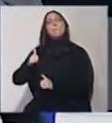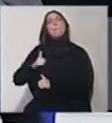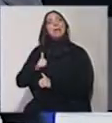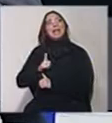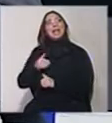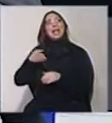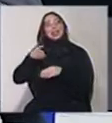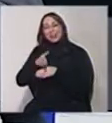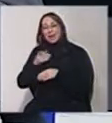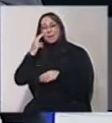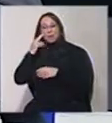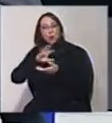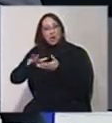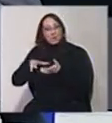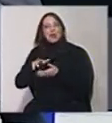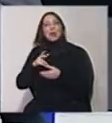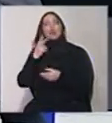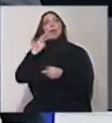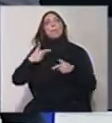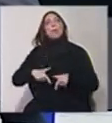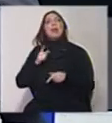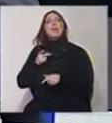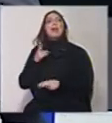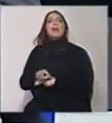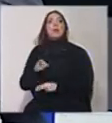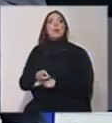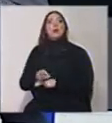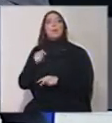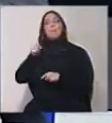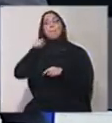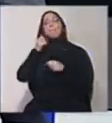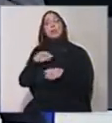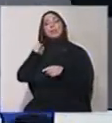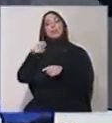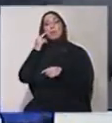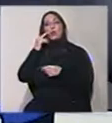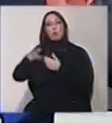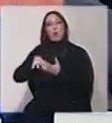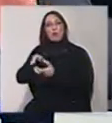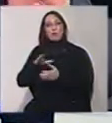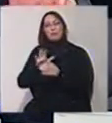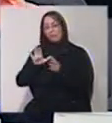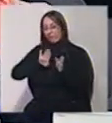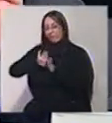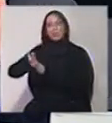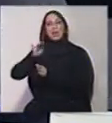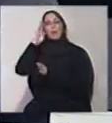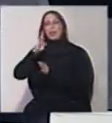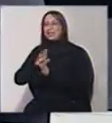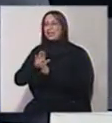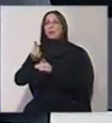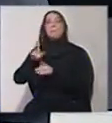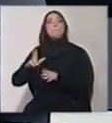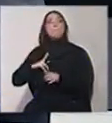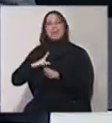en conflicto, los ministros, 2 ministros de Lula tuvieron que renunciar a partir de esos conflictos, ¿no? Pero saquemos a Brasil, que es un caso muy particular,